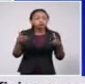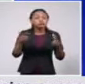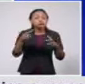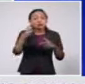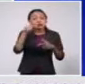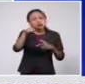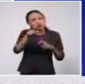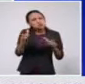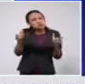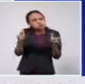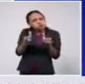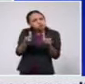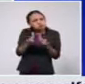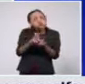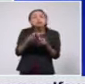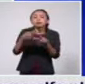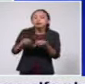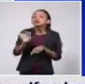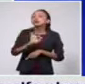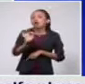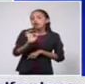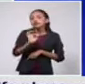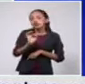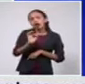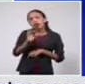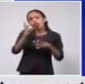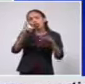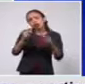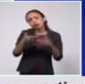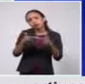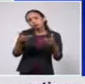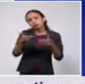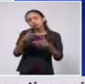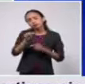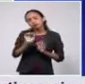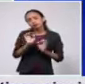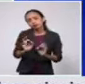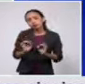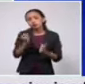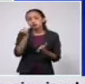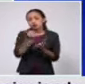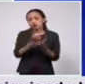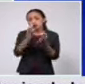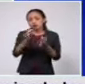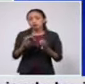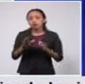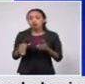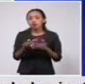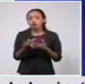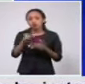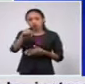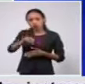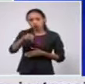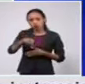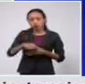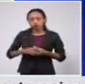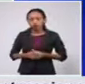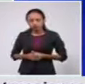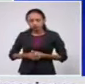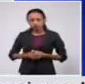de casos, pero todavía un número elevado de casos se confirman en el territorio.